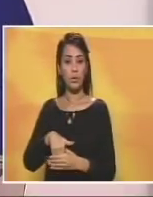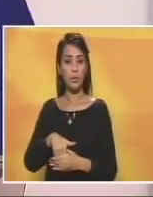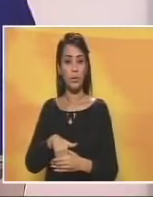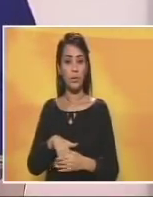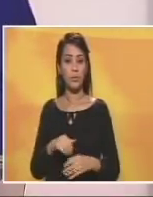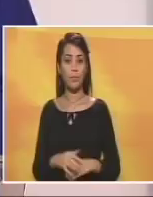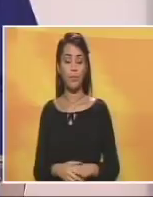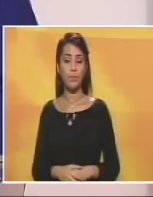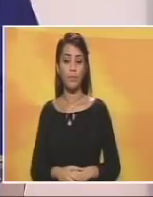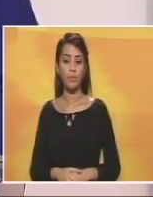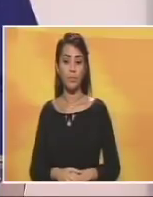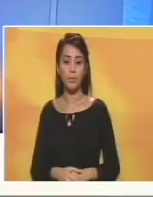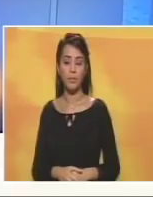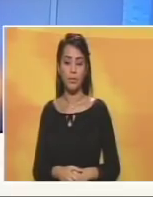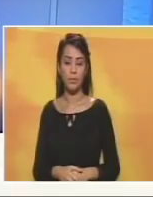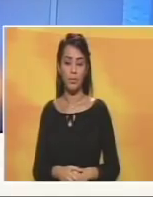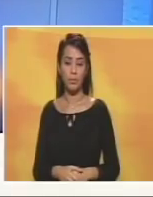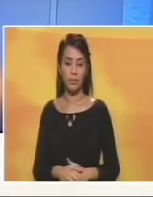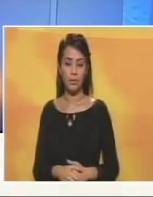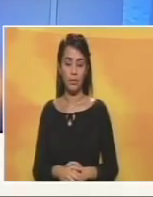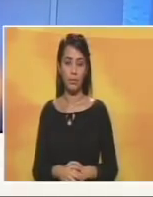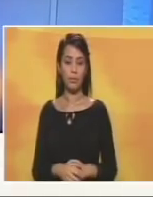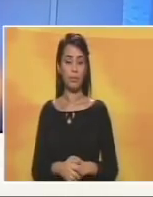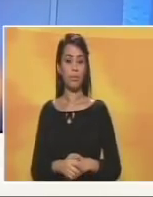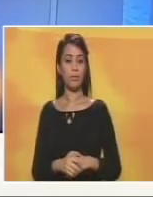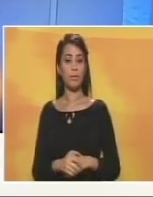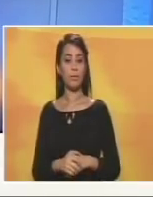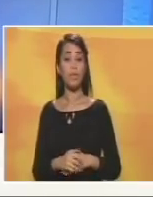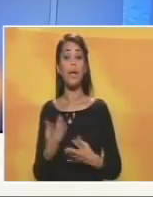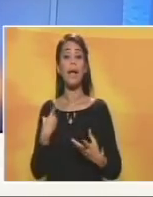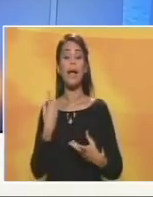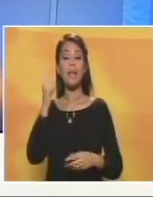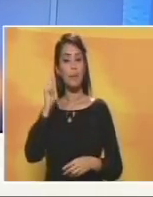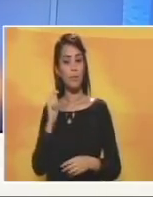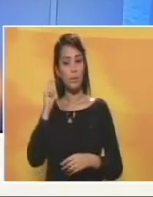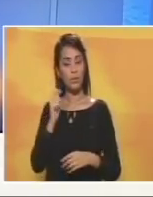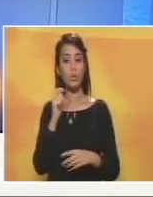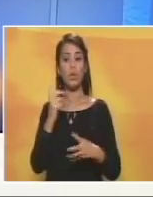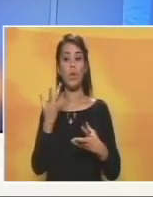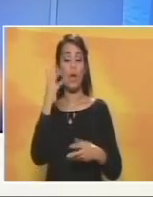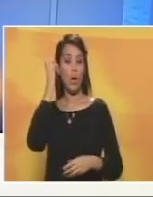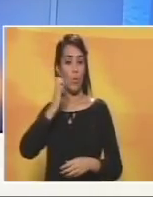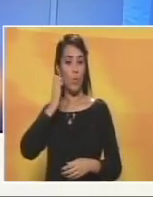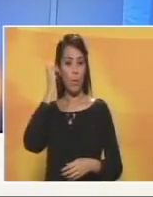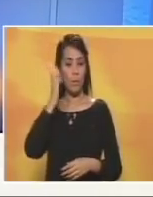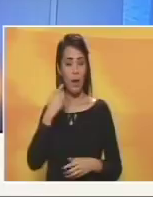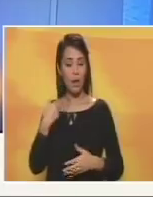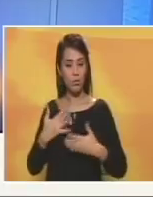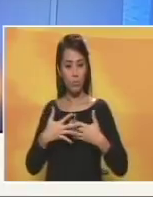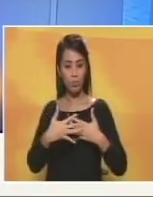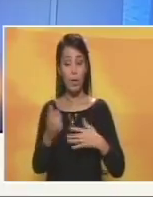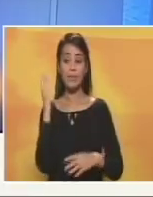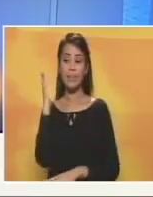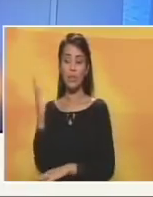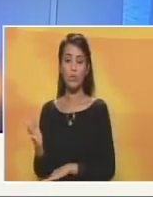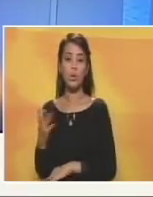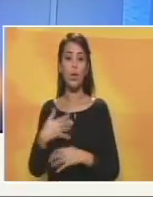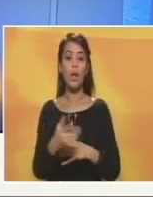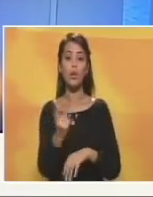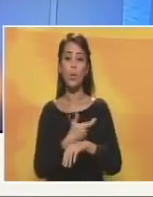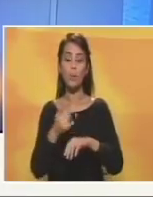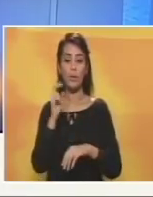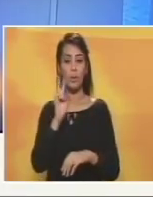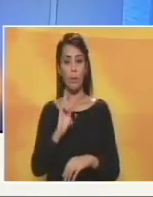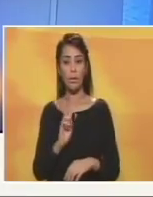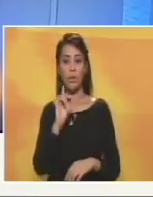han construido. La Eurocámara pidió este jueves extender las sanciones europeas a altos cargos del gobierno venezolano